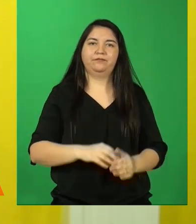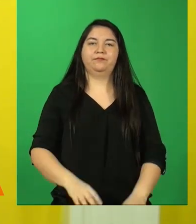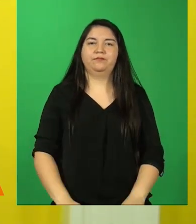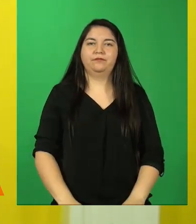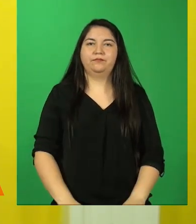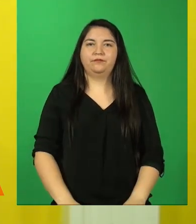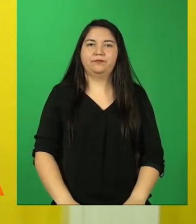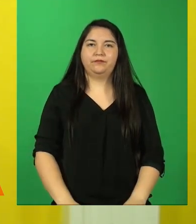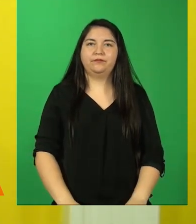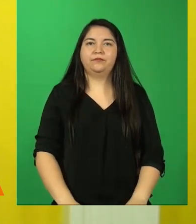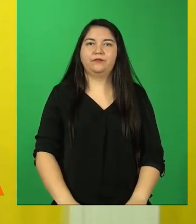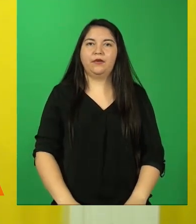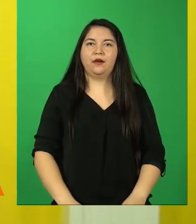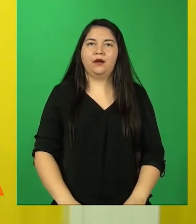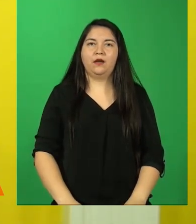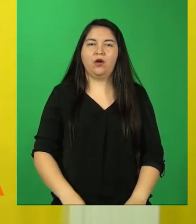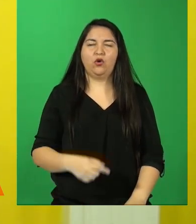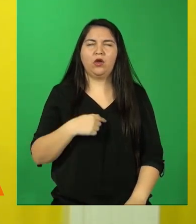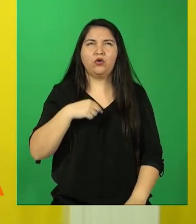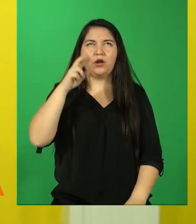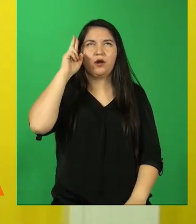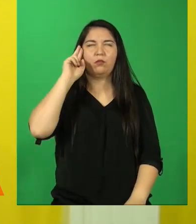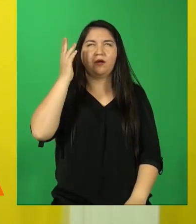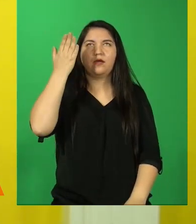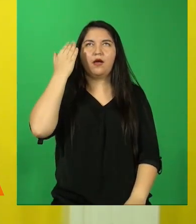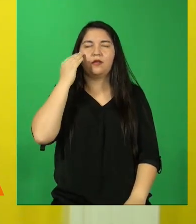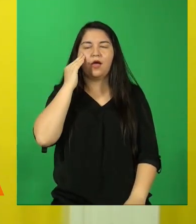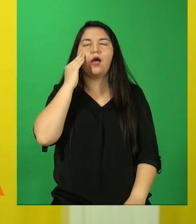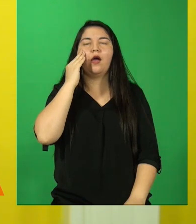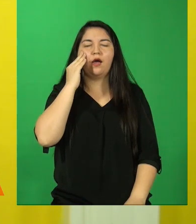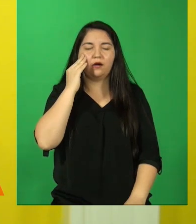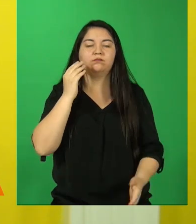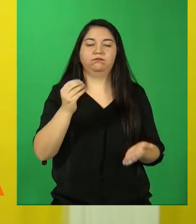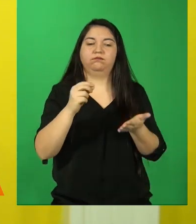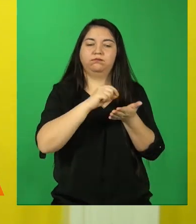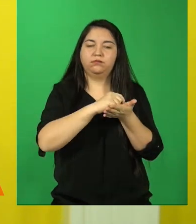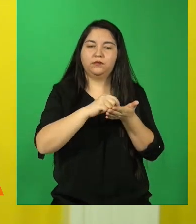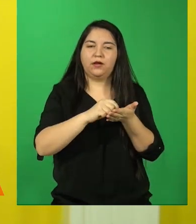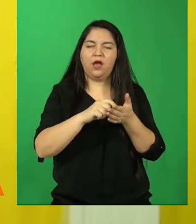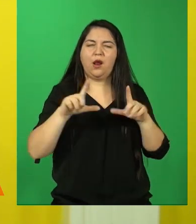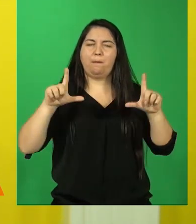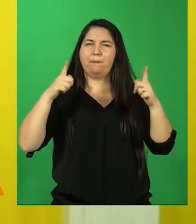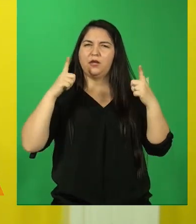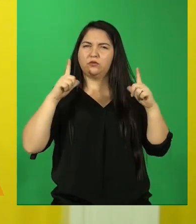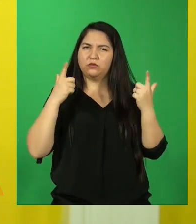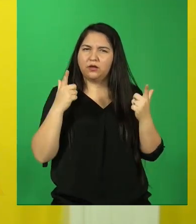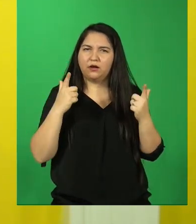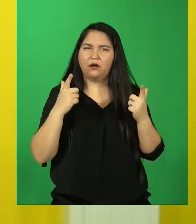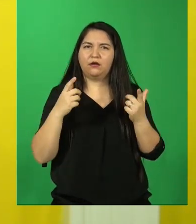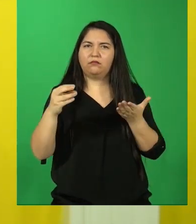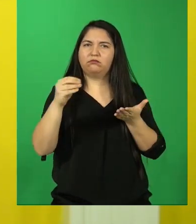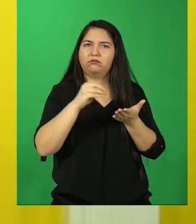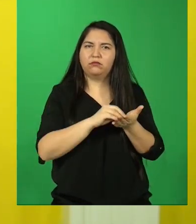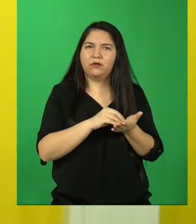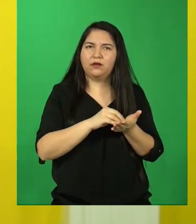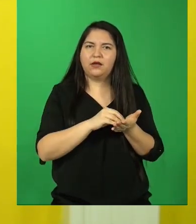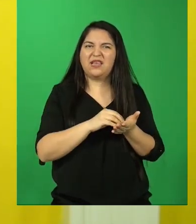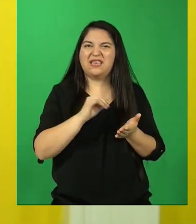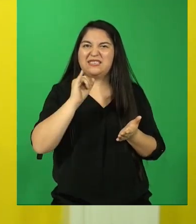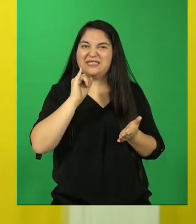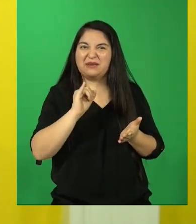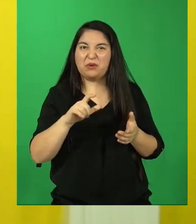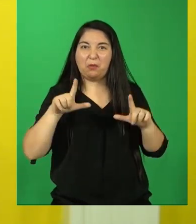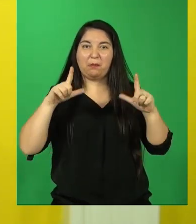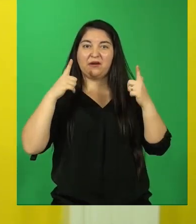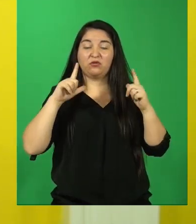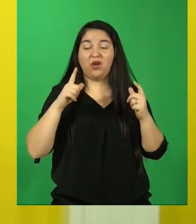cuento, todo lo que me acuerde. Que hay personajes, ¿cierto? Que siempre hay un